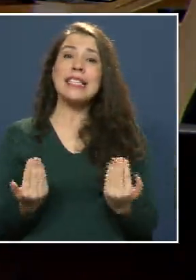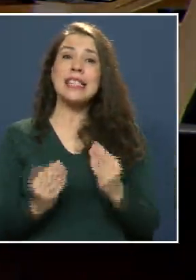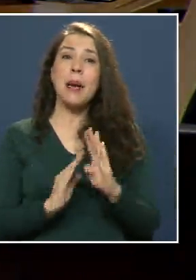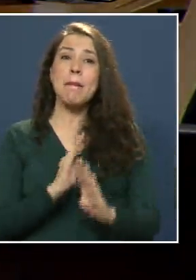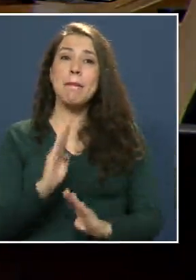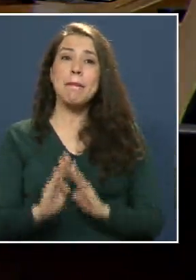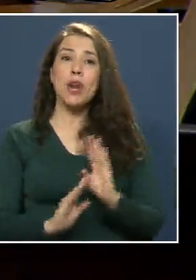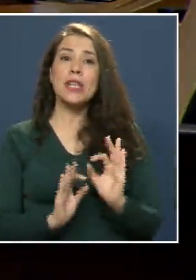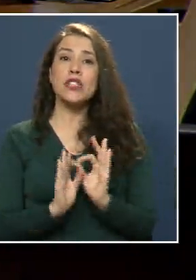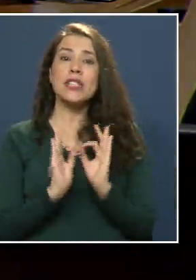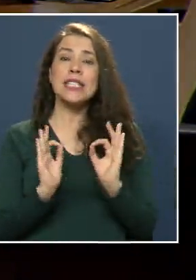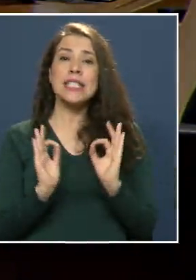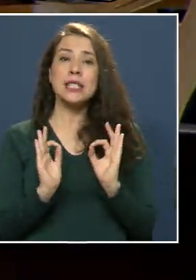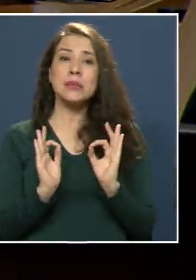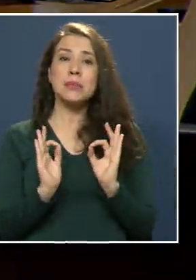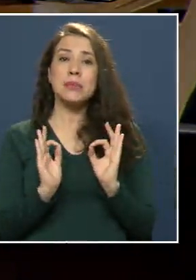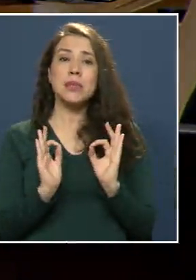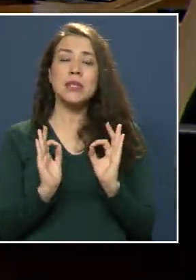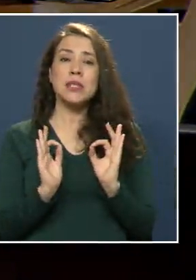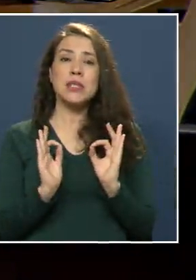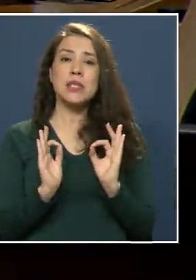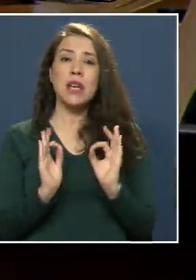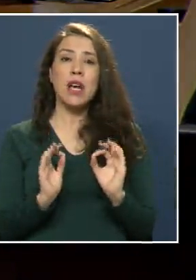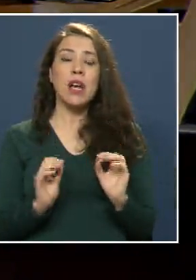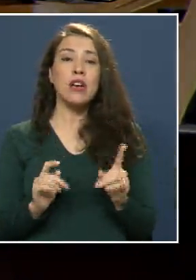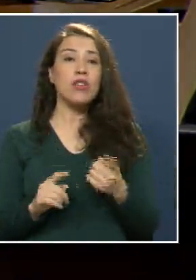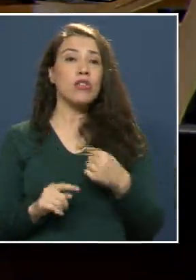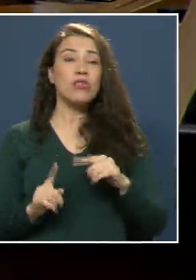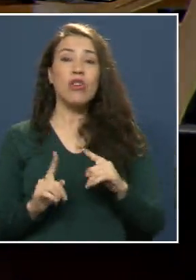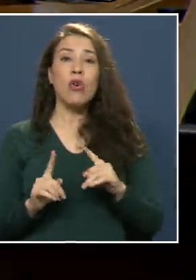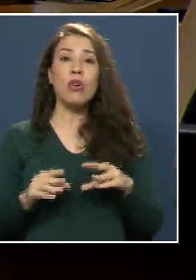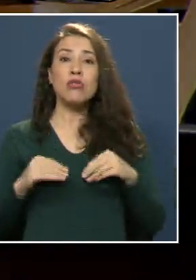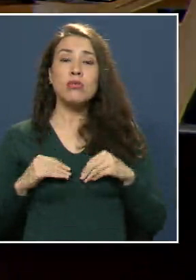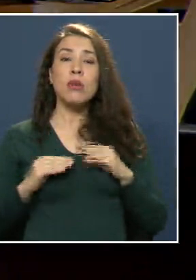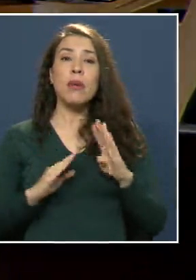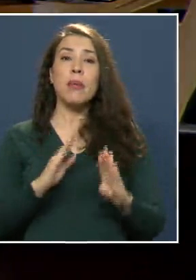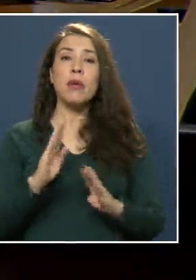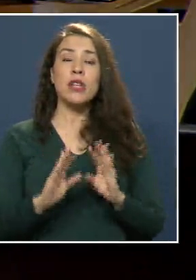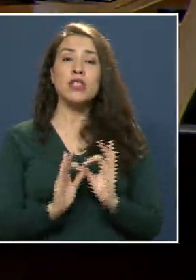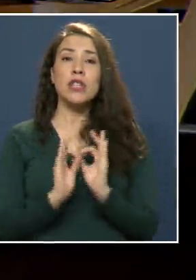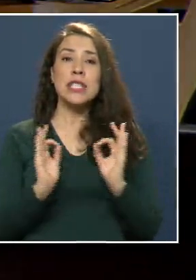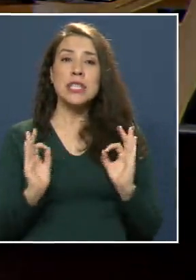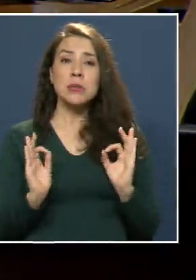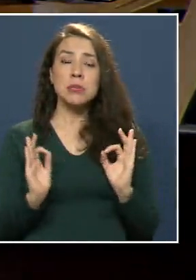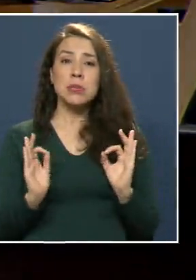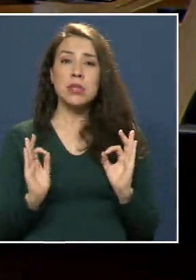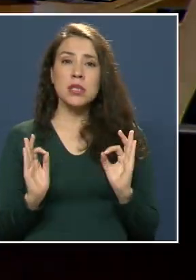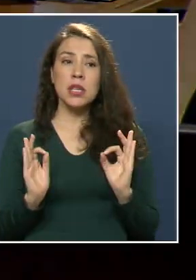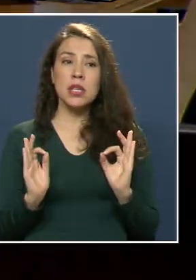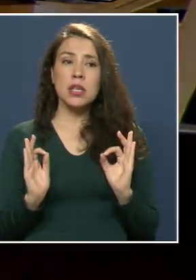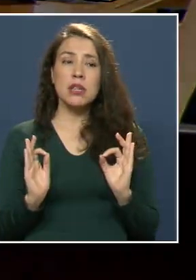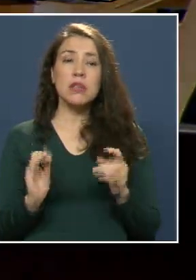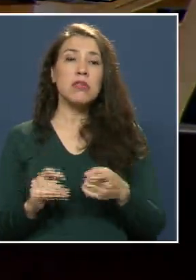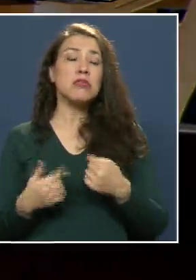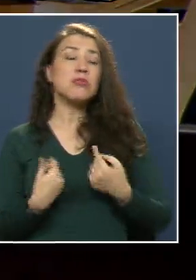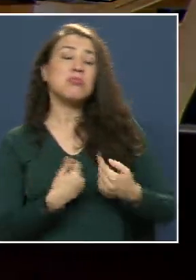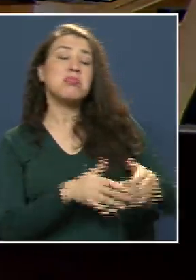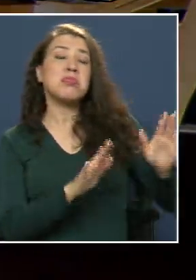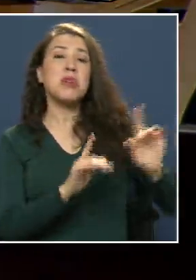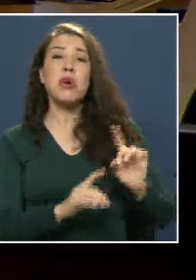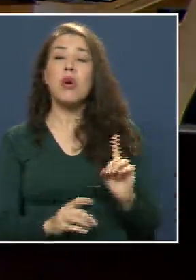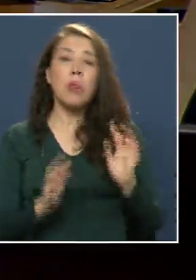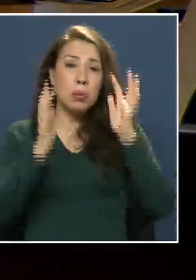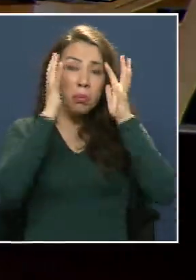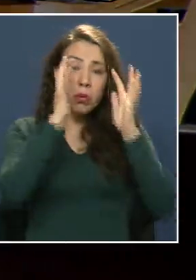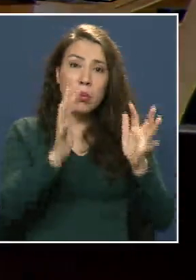protección especial. No lo hicimos cargo de esa protección especial, no lo hicimos. De hecho, la descuidamos.